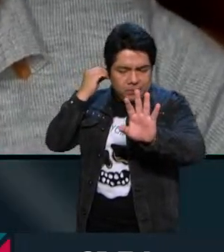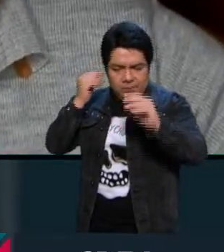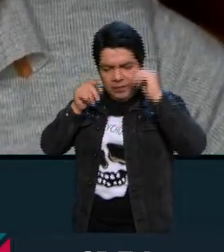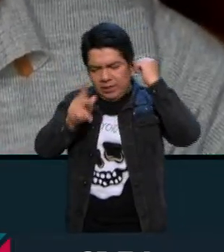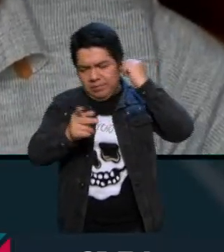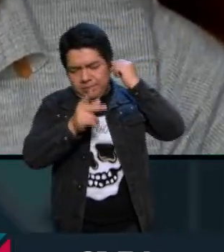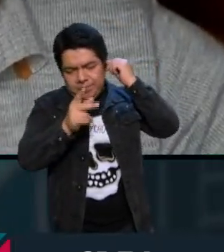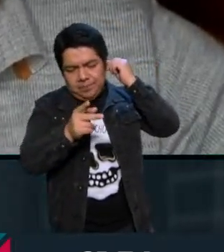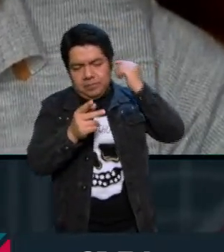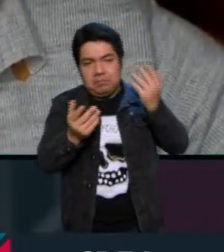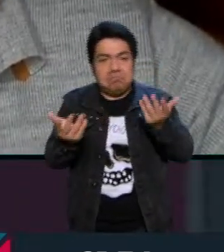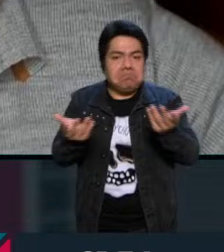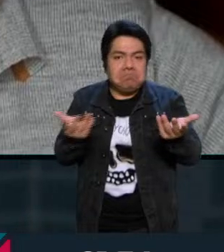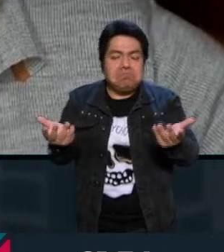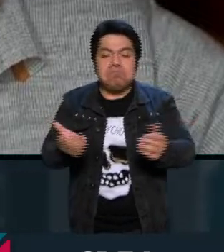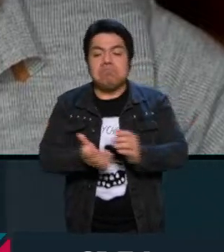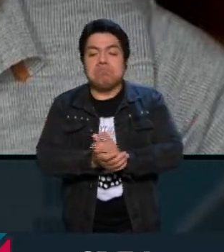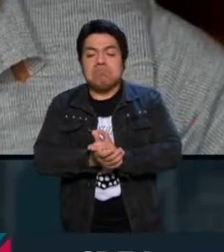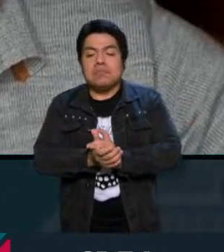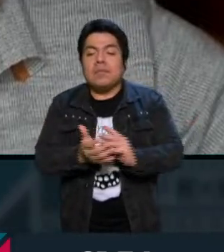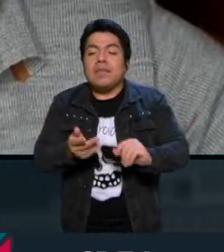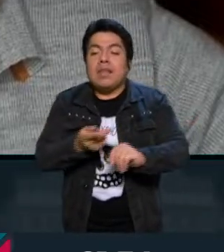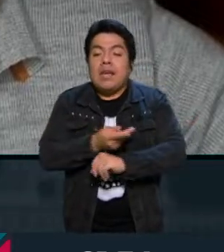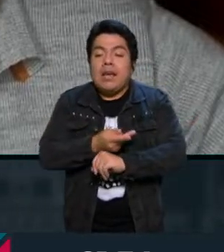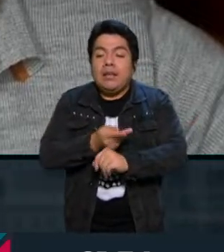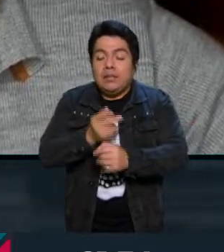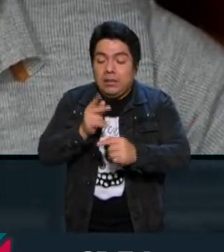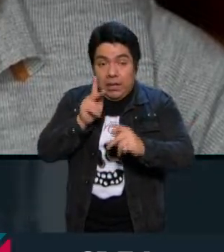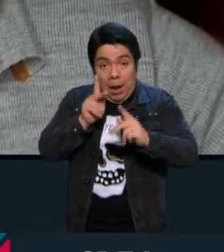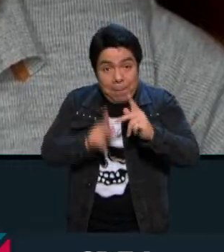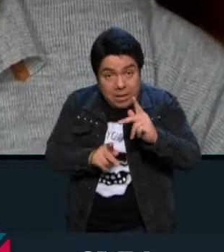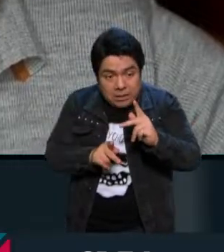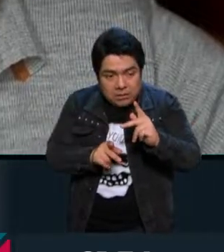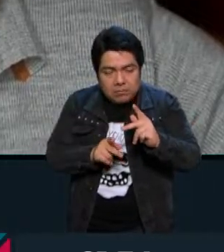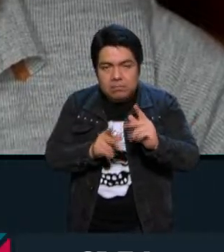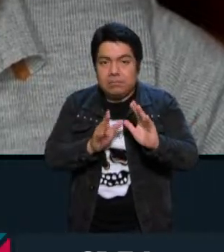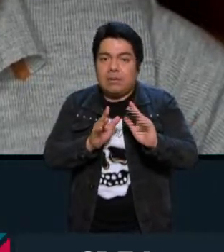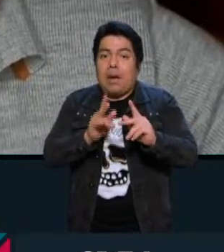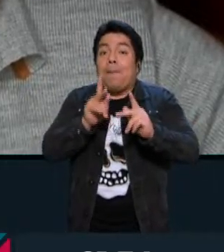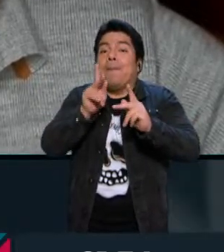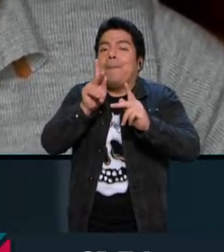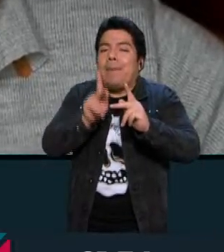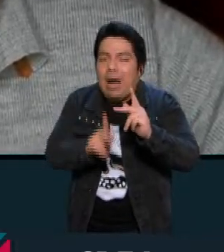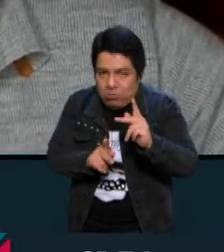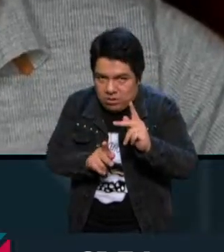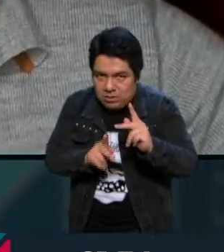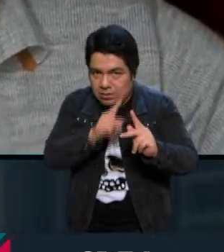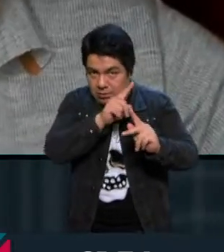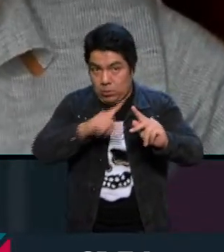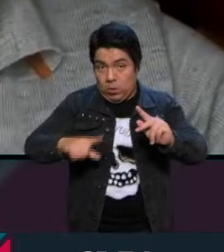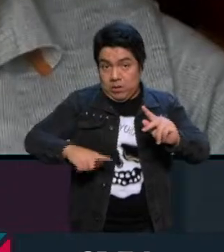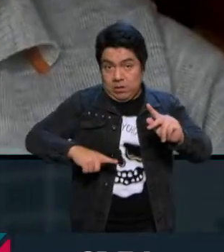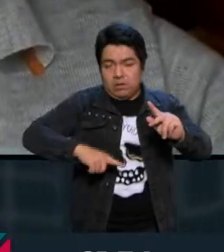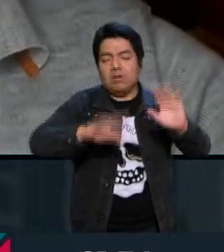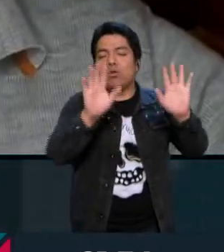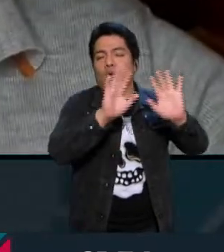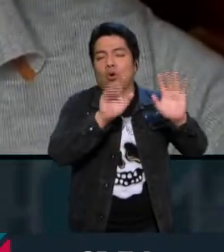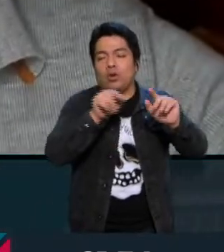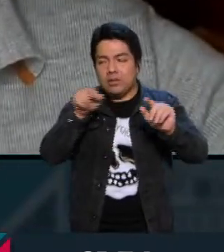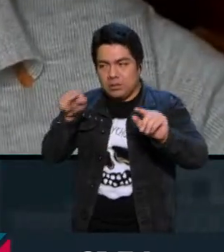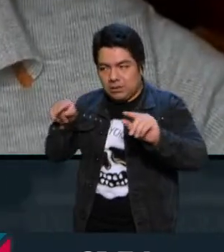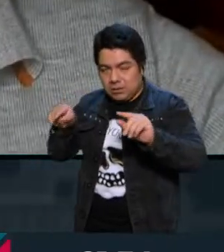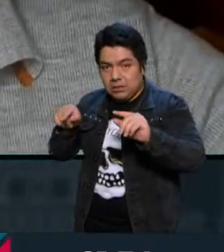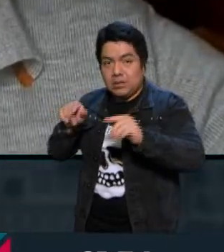los posibles efectos que podría tener esta pausa. Insisto, no en la relación diplomática, sino con la